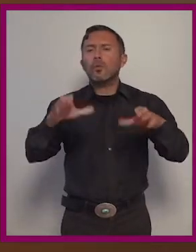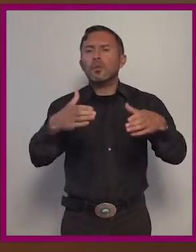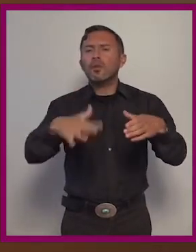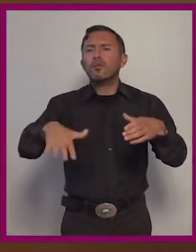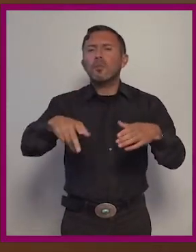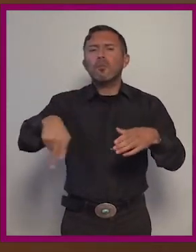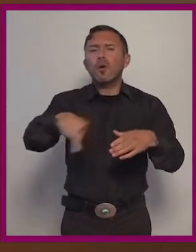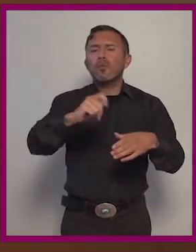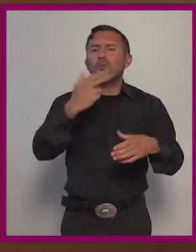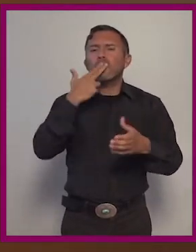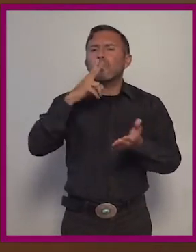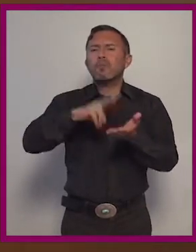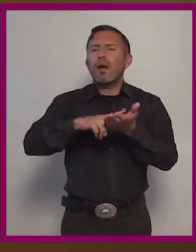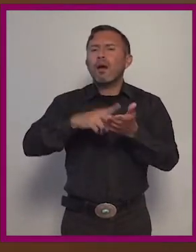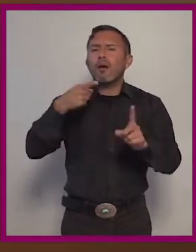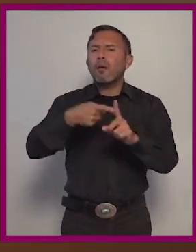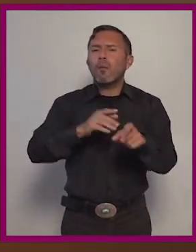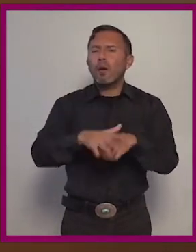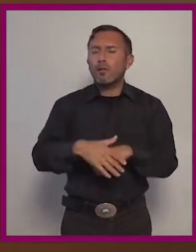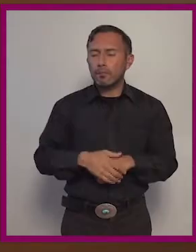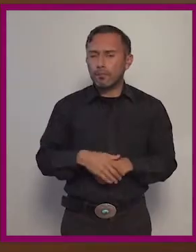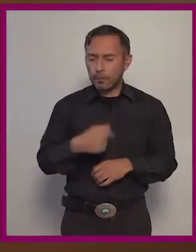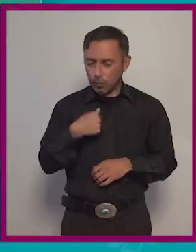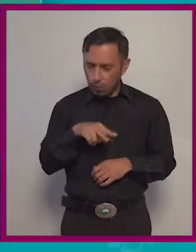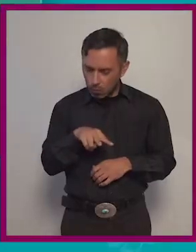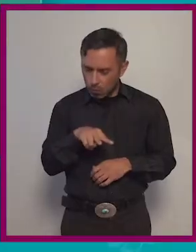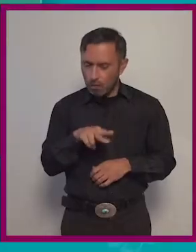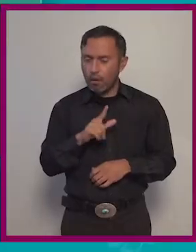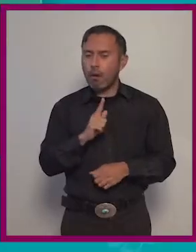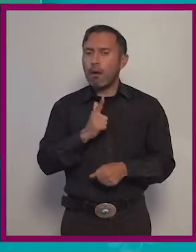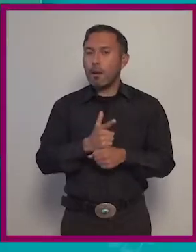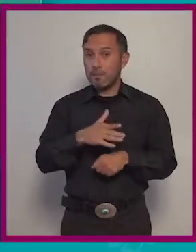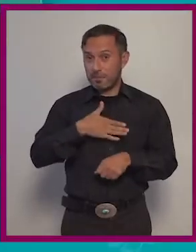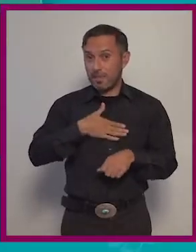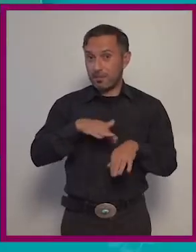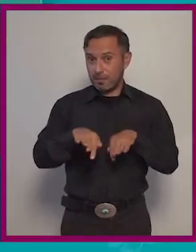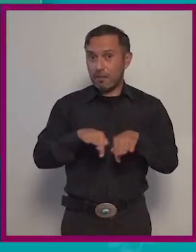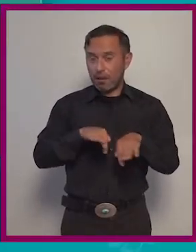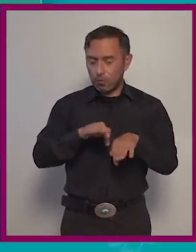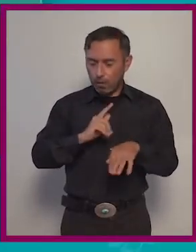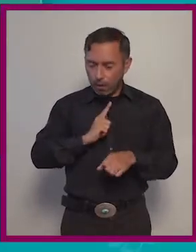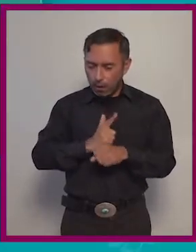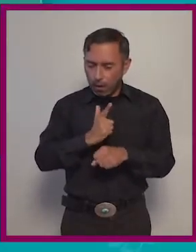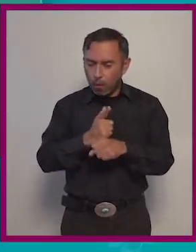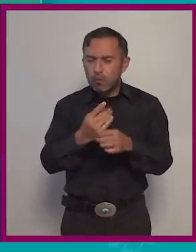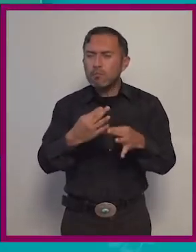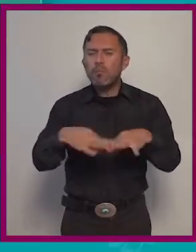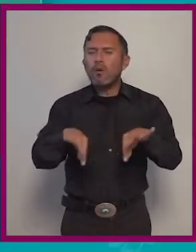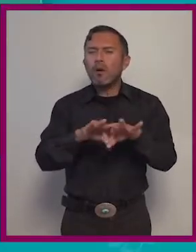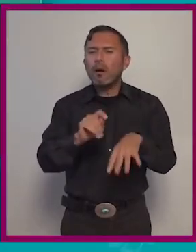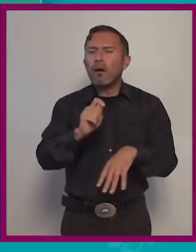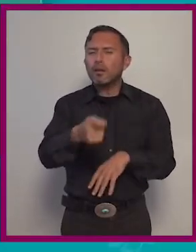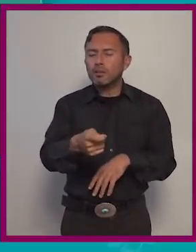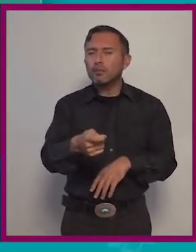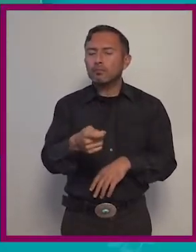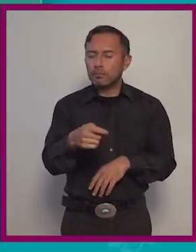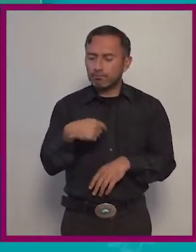La importancia que yo he descubierto dentro de mi oficio es porque a través de ella